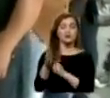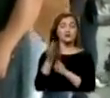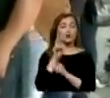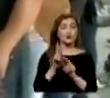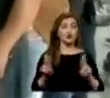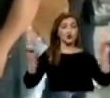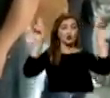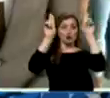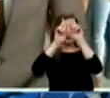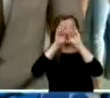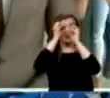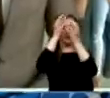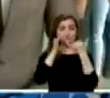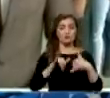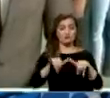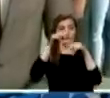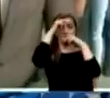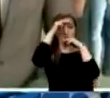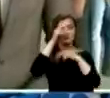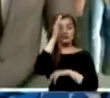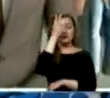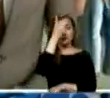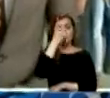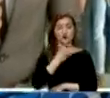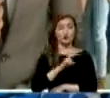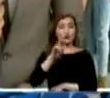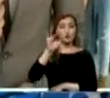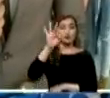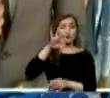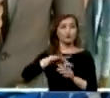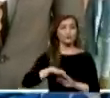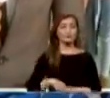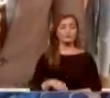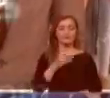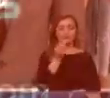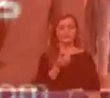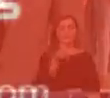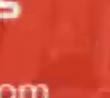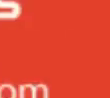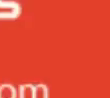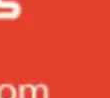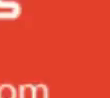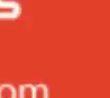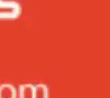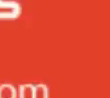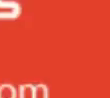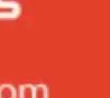Seguimos con más información en Opción 2019, compañeros en estudios. Muy buenos días.